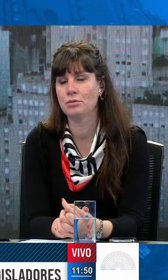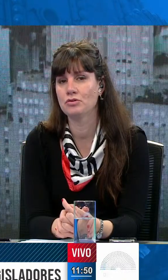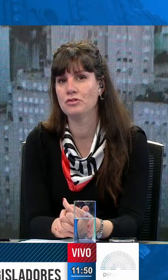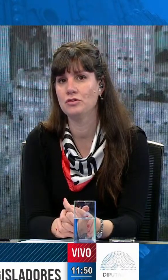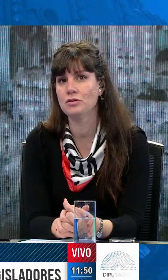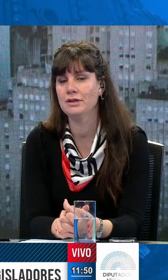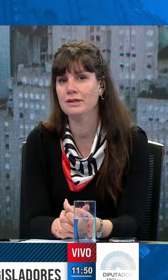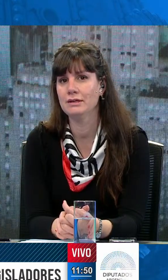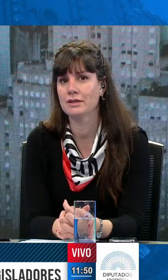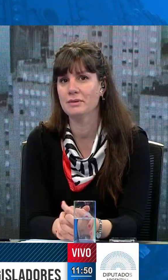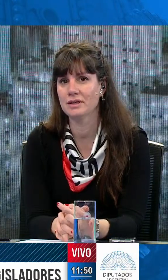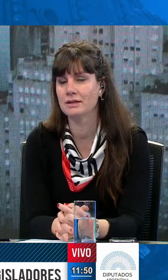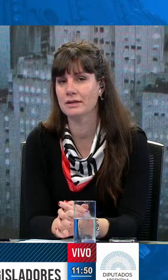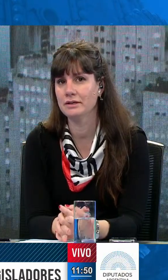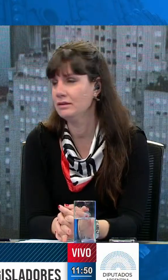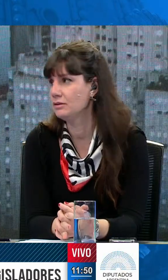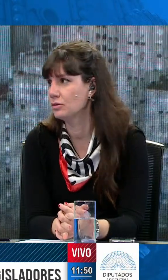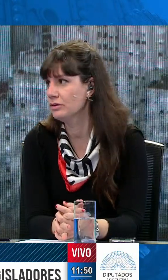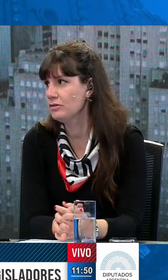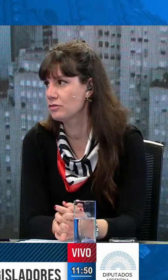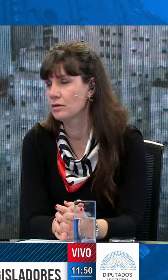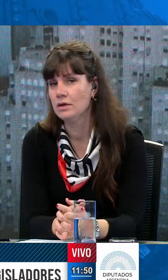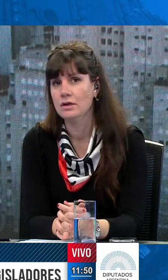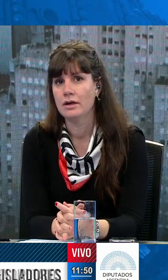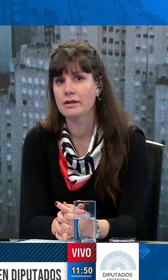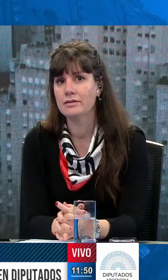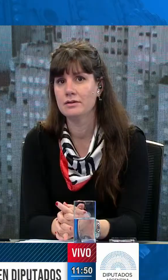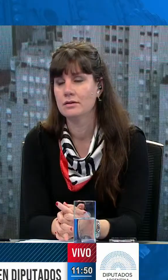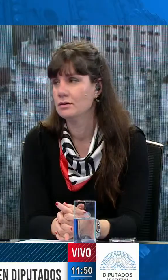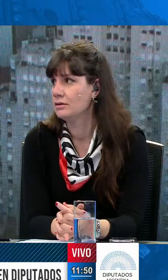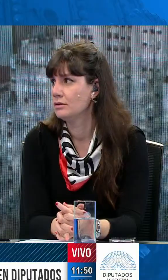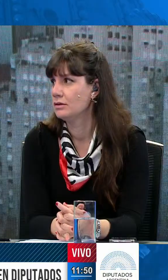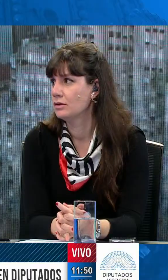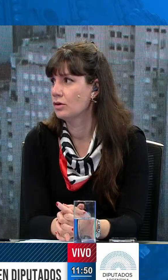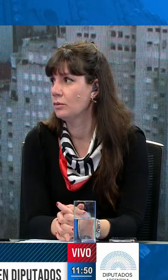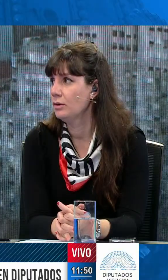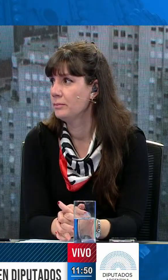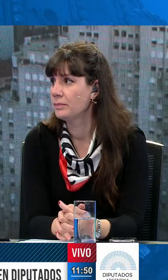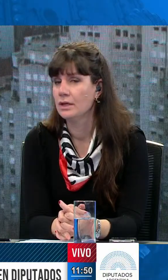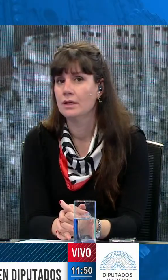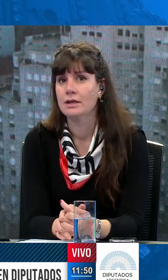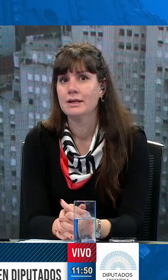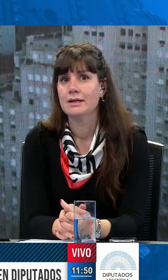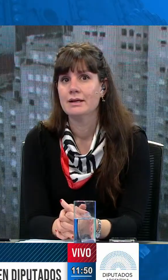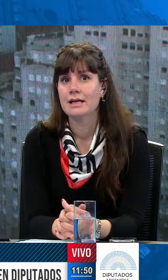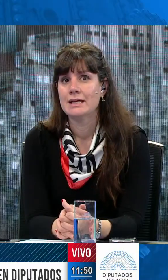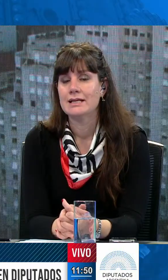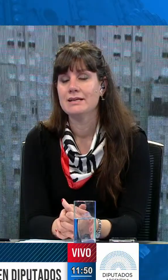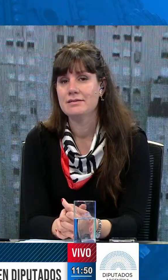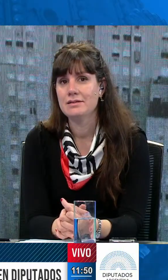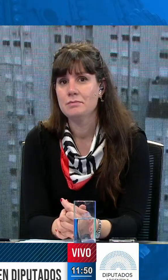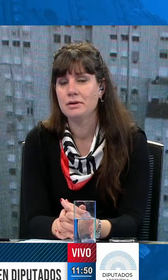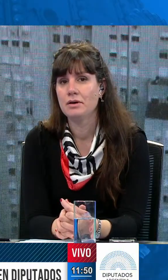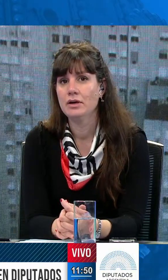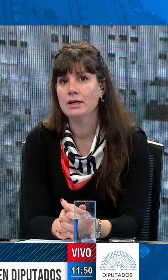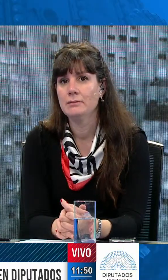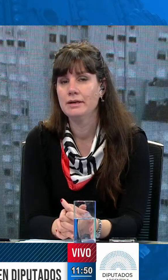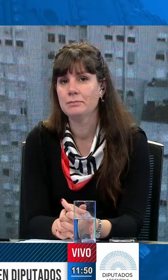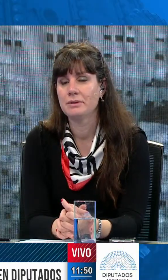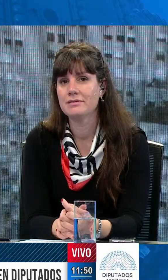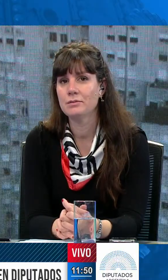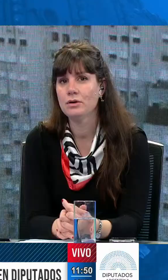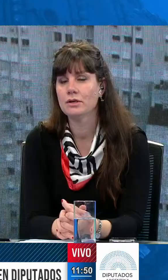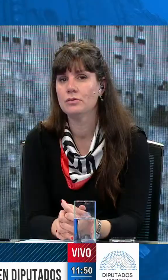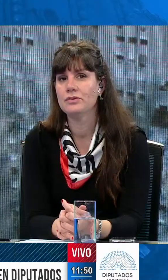la oposición es la que marca la agenda del Congreso. Antes pasaba en el Senado, ¿no? ¿Cómo? En el Senado te pasaba más fácilmente. Y sí, pero ahora, Claro. a